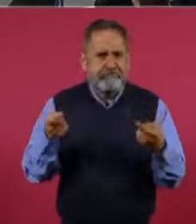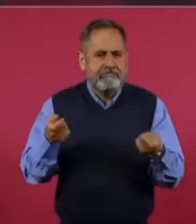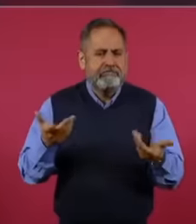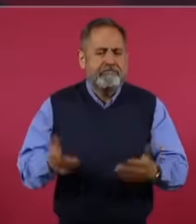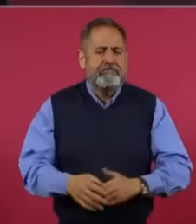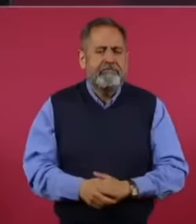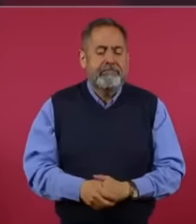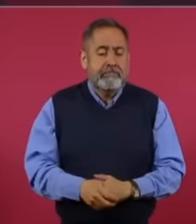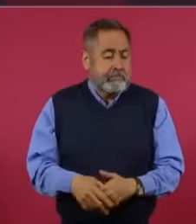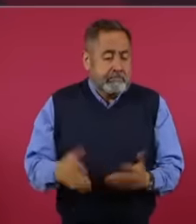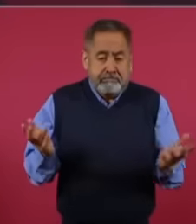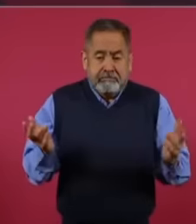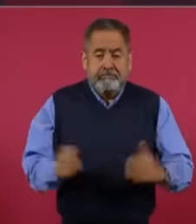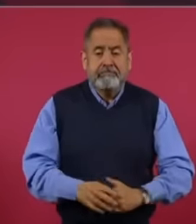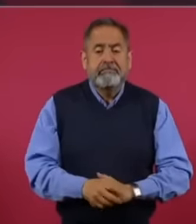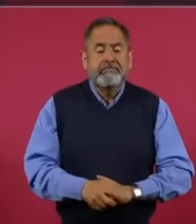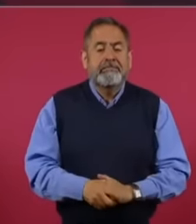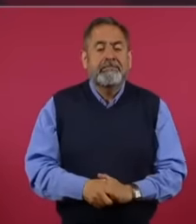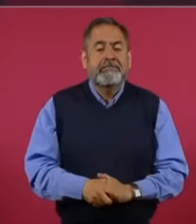Y eso es,